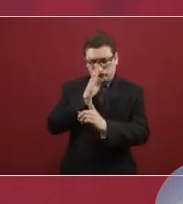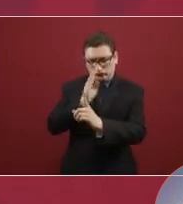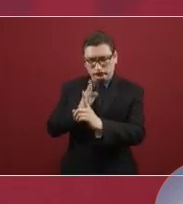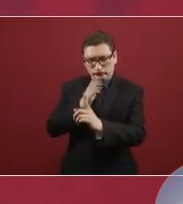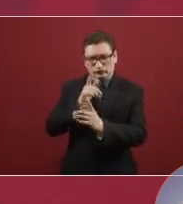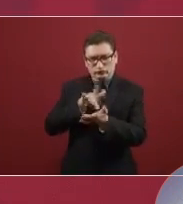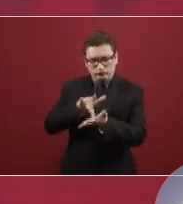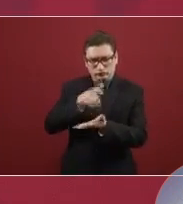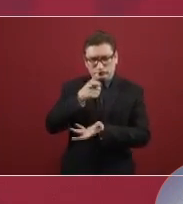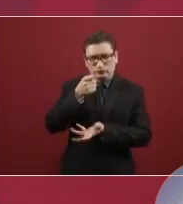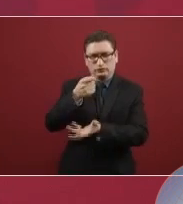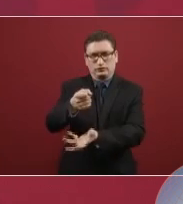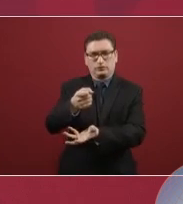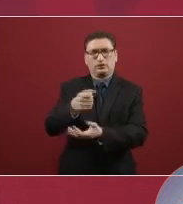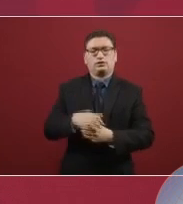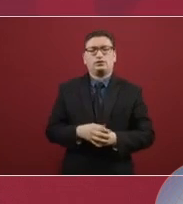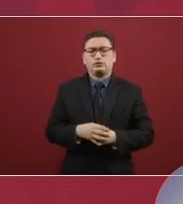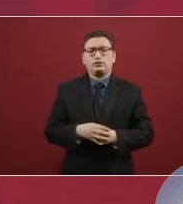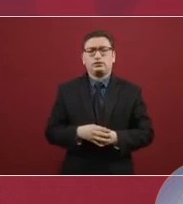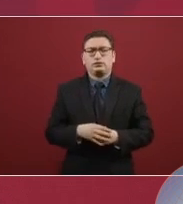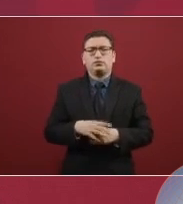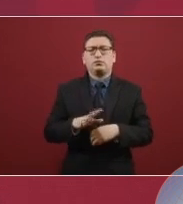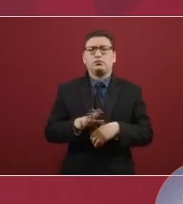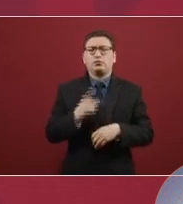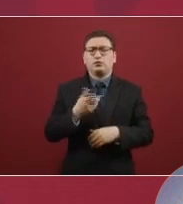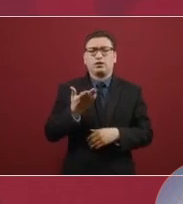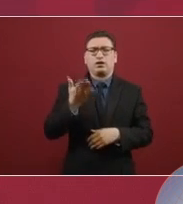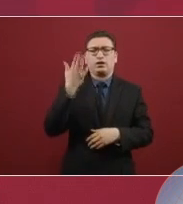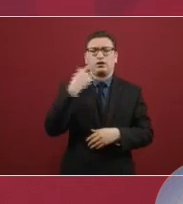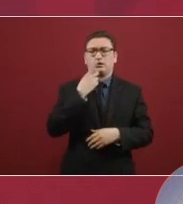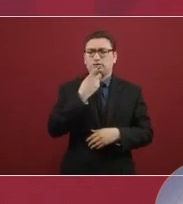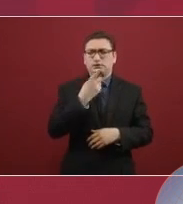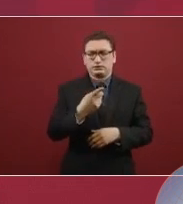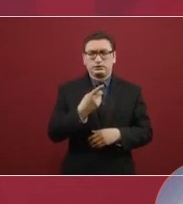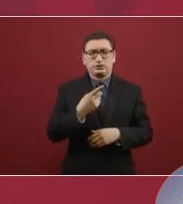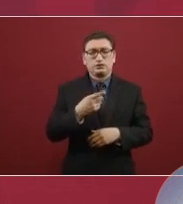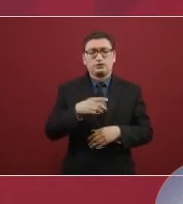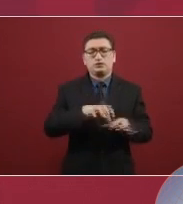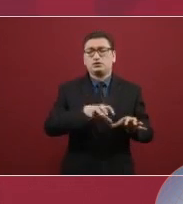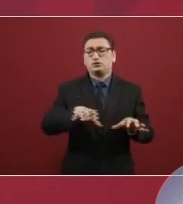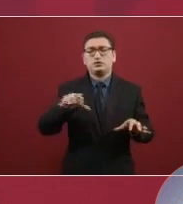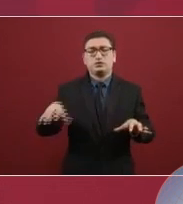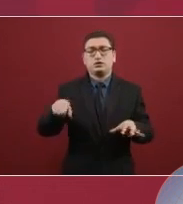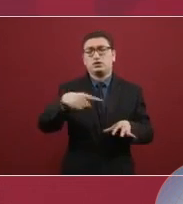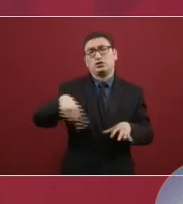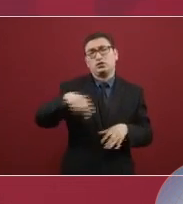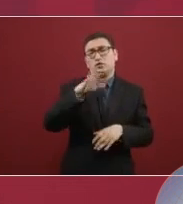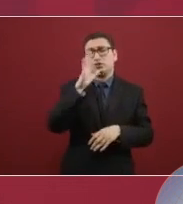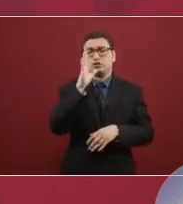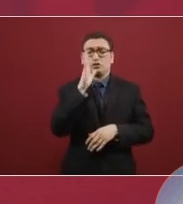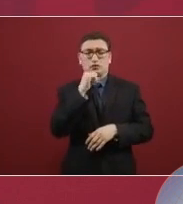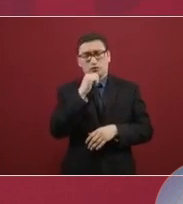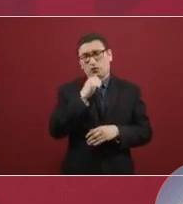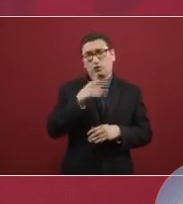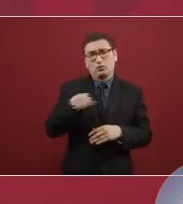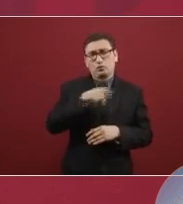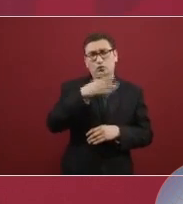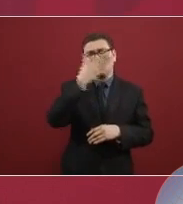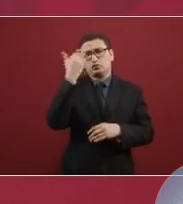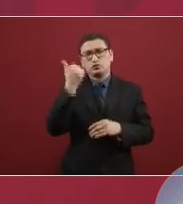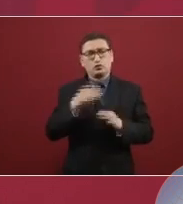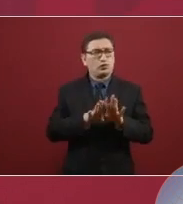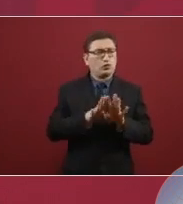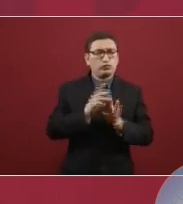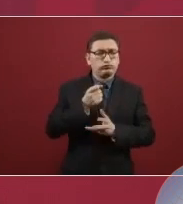directa porque se decía que no tenían capacidad técnica